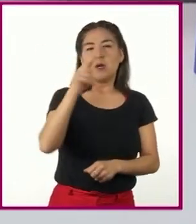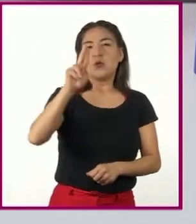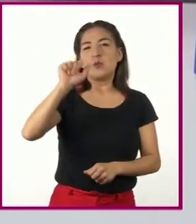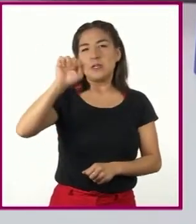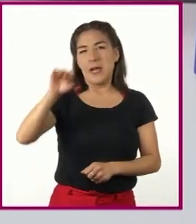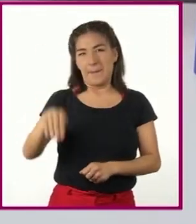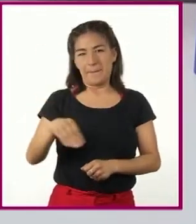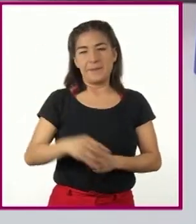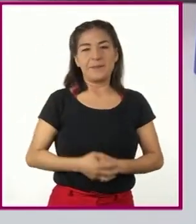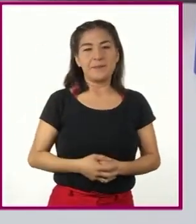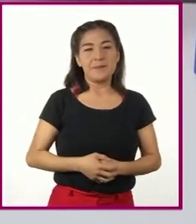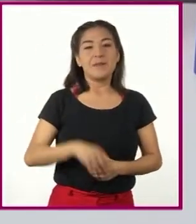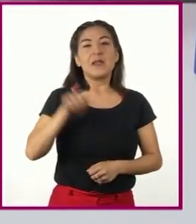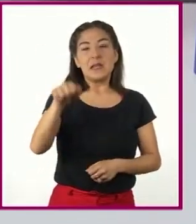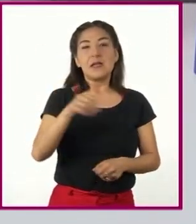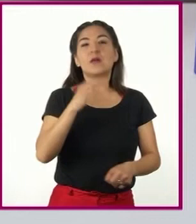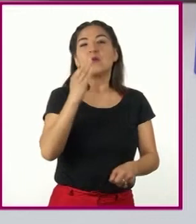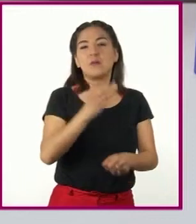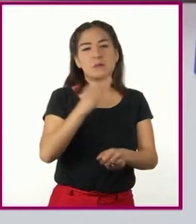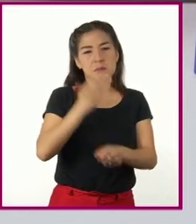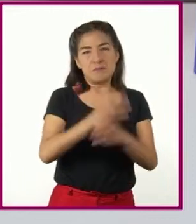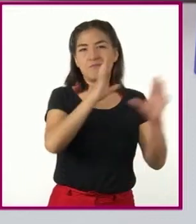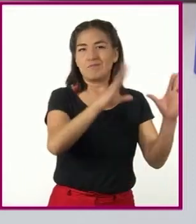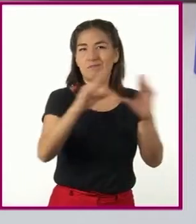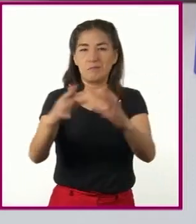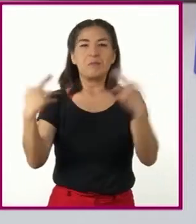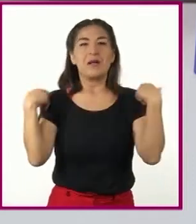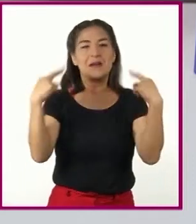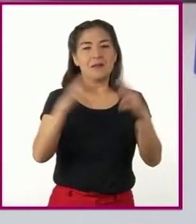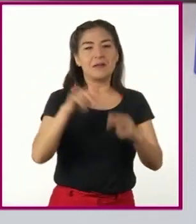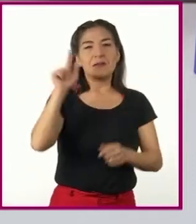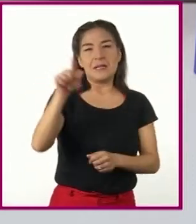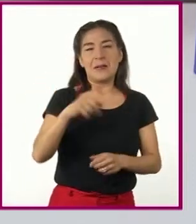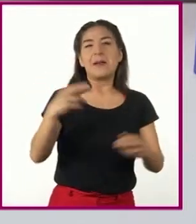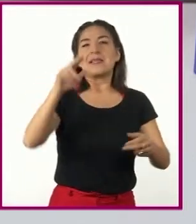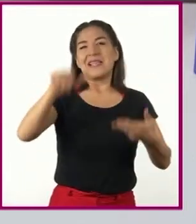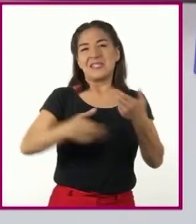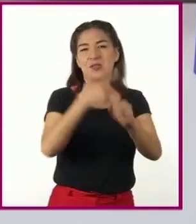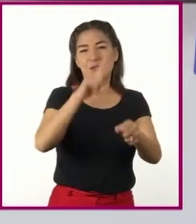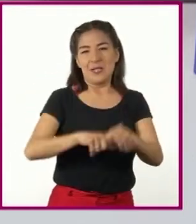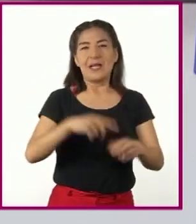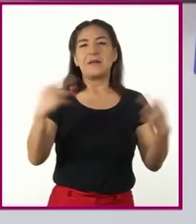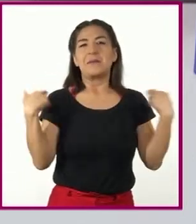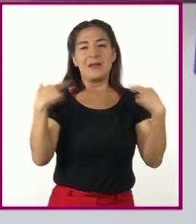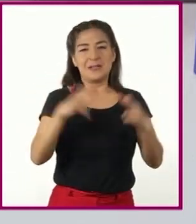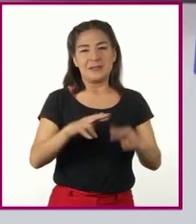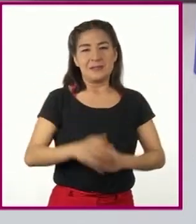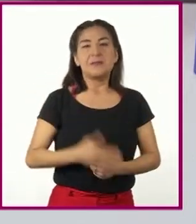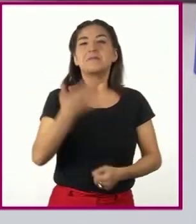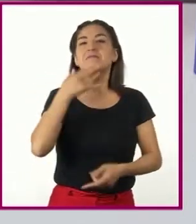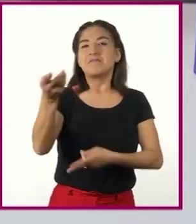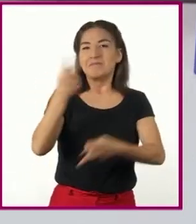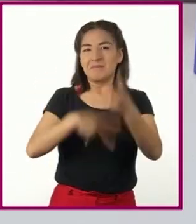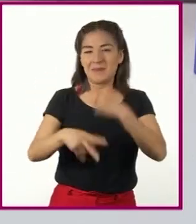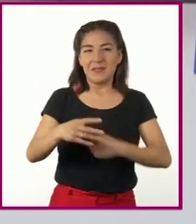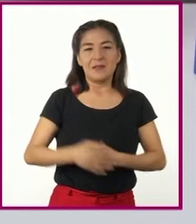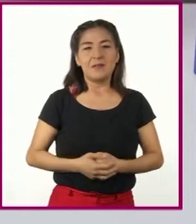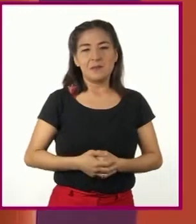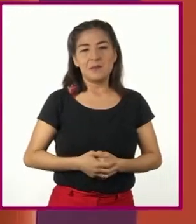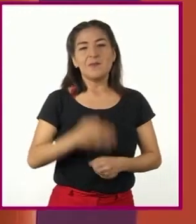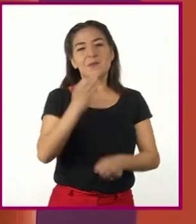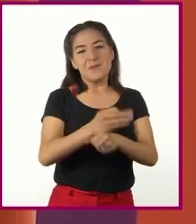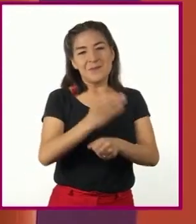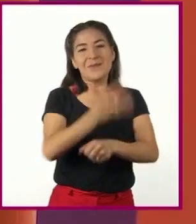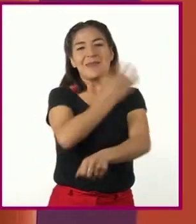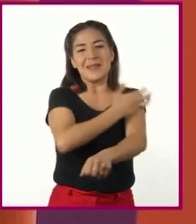México y catedrática de tiempo completo de la Benemérita Escuela Nacional de Maestros. Bienvenida, doctora Añorbe. Nos complace